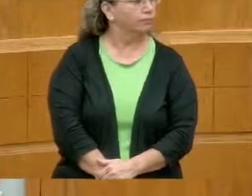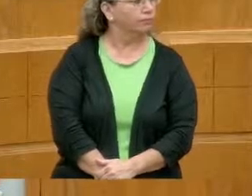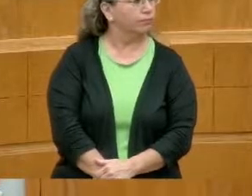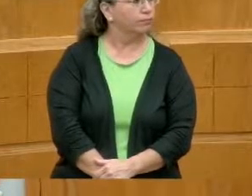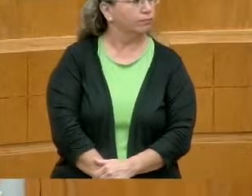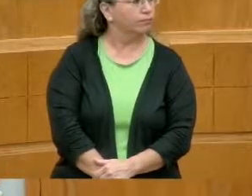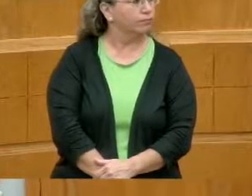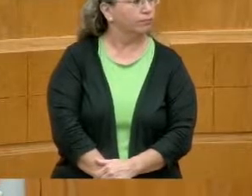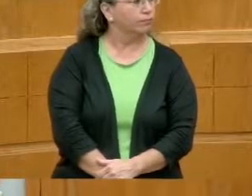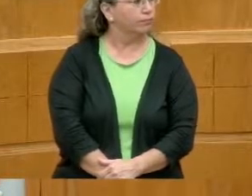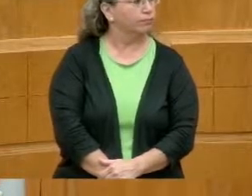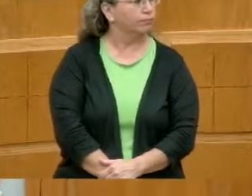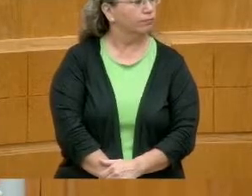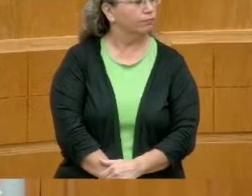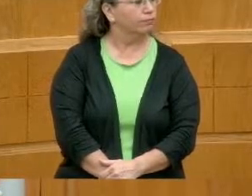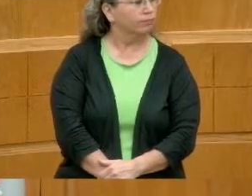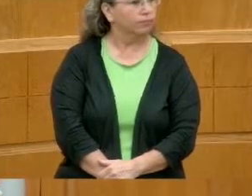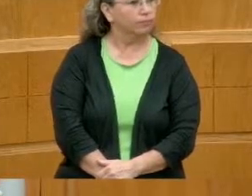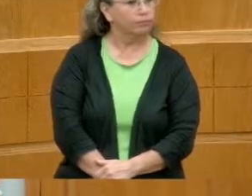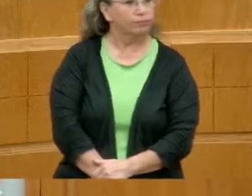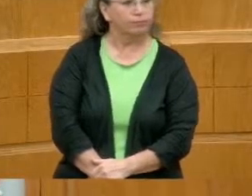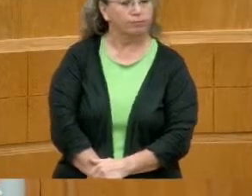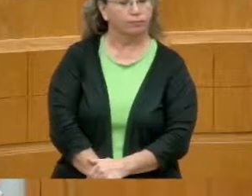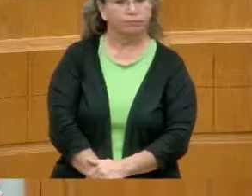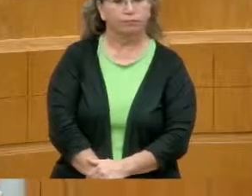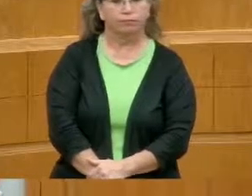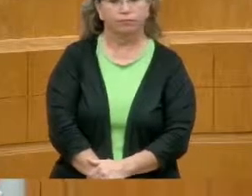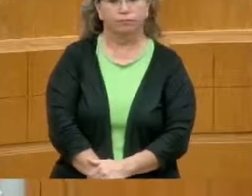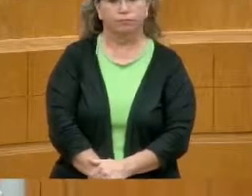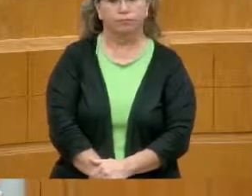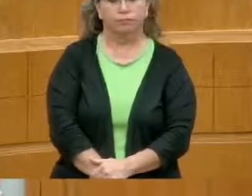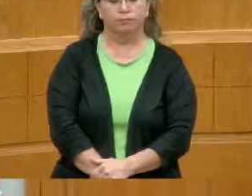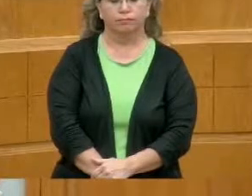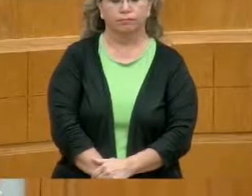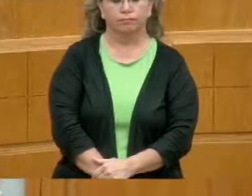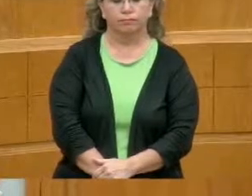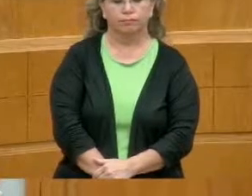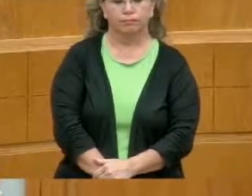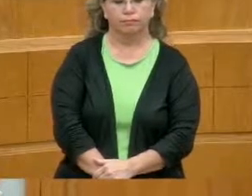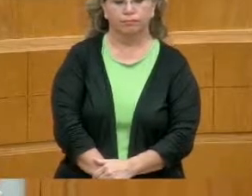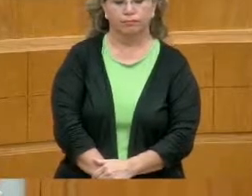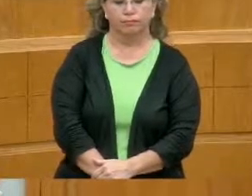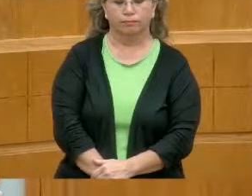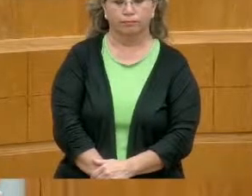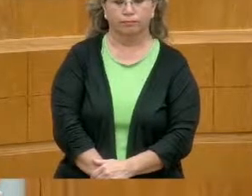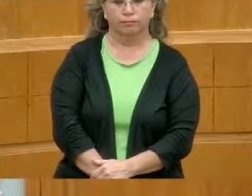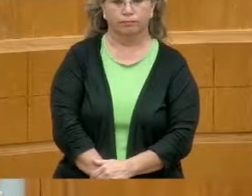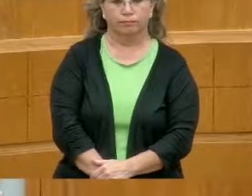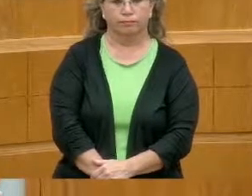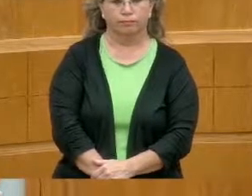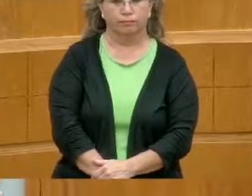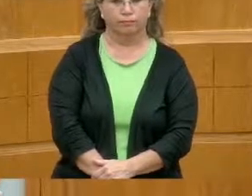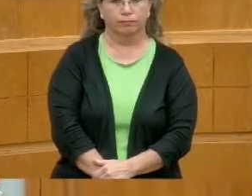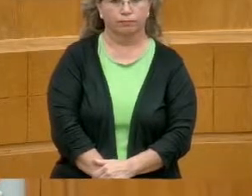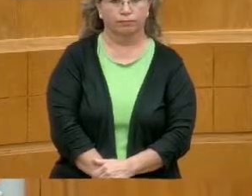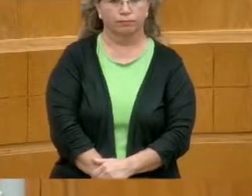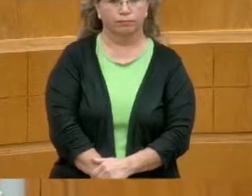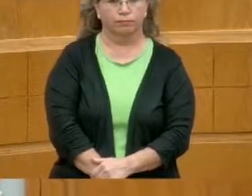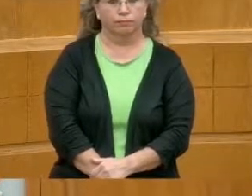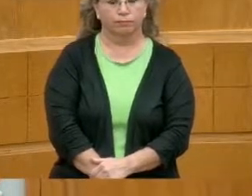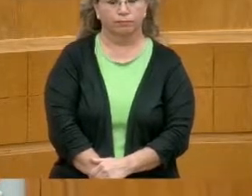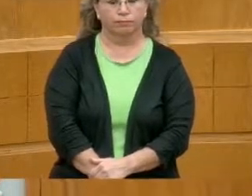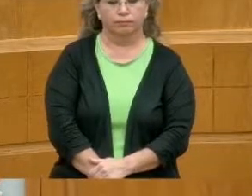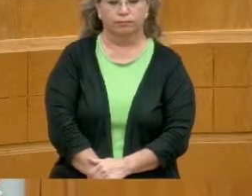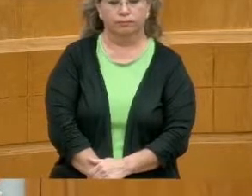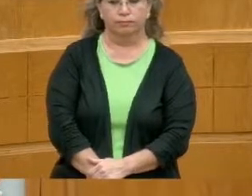29, los campamentos juveniles el día 31. Todas las actividades deportivas deberán seguir las reglas de salud. Estaremos